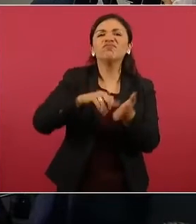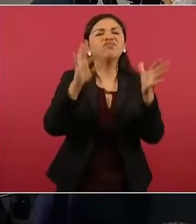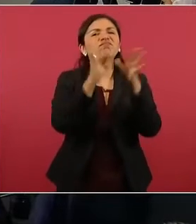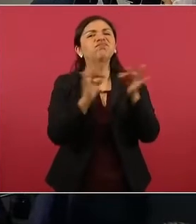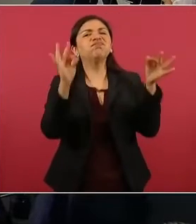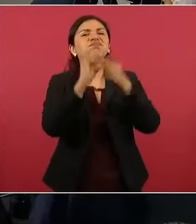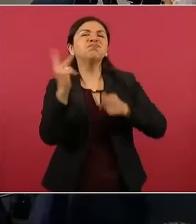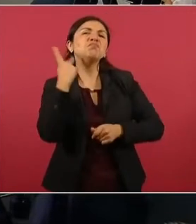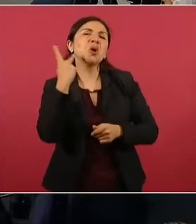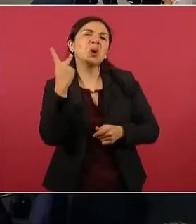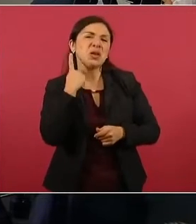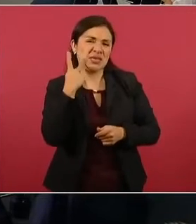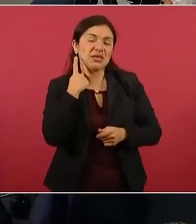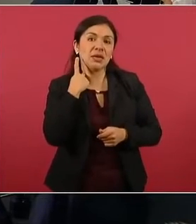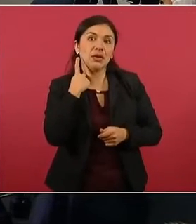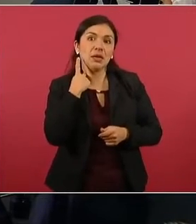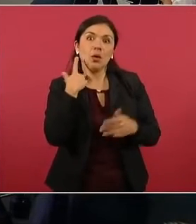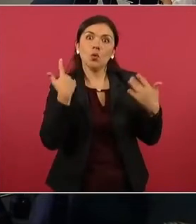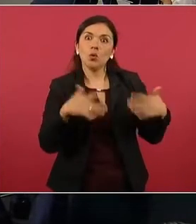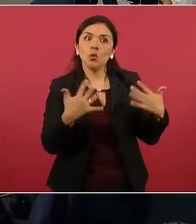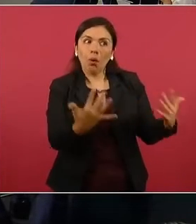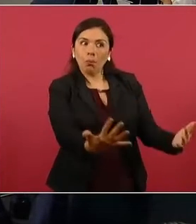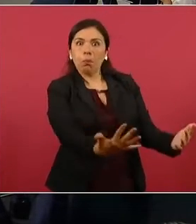y se me lanzaron.